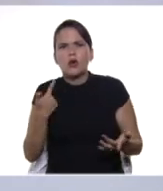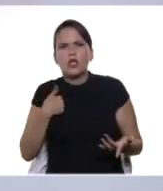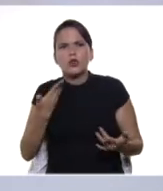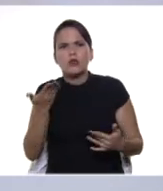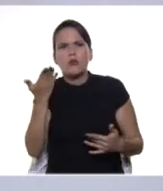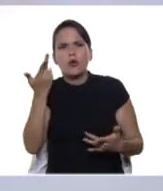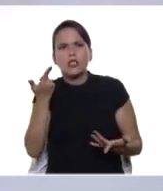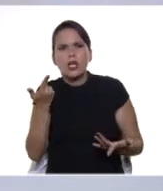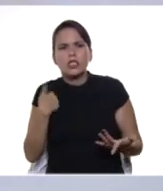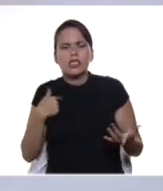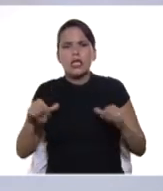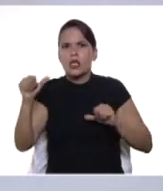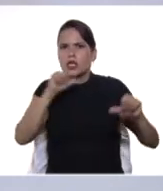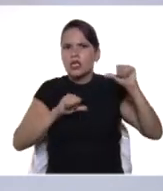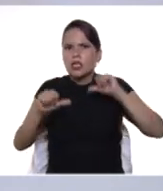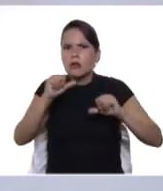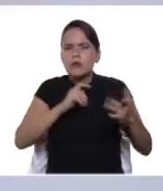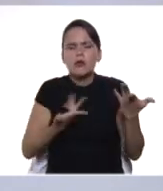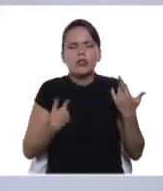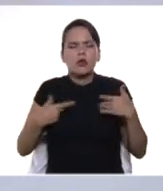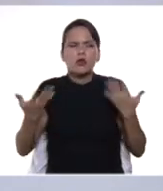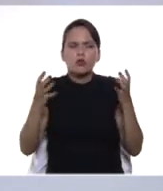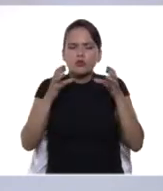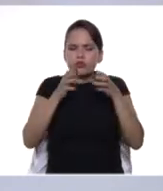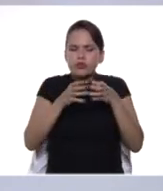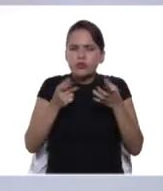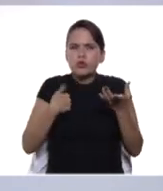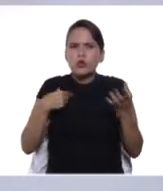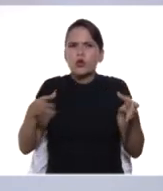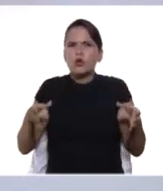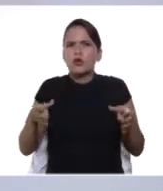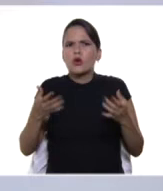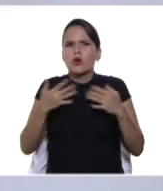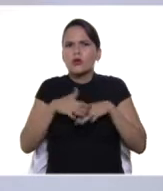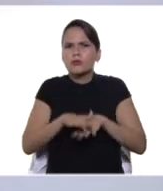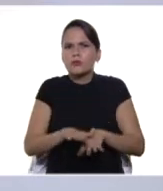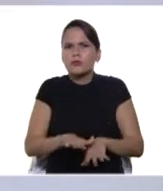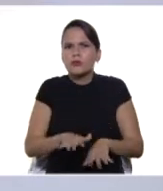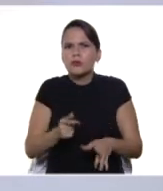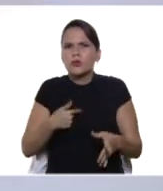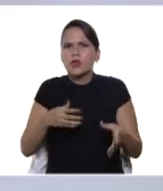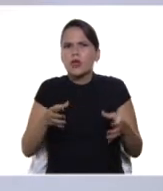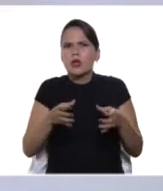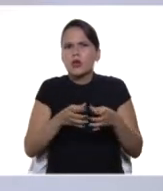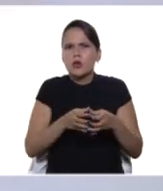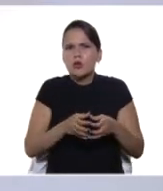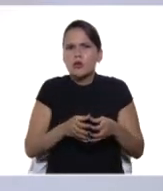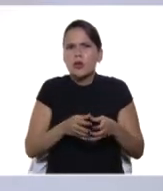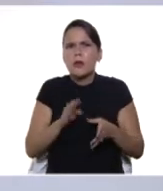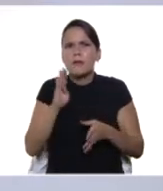de productos orgánicos como lo son el grupo del benceno.